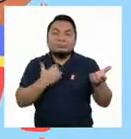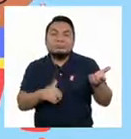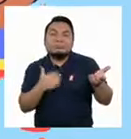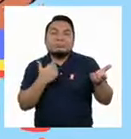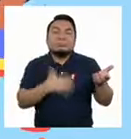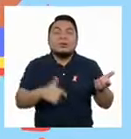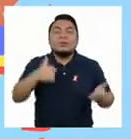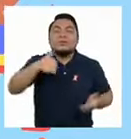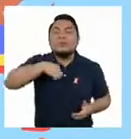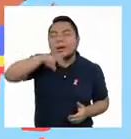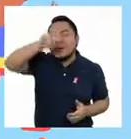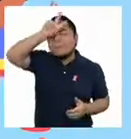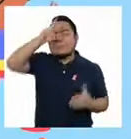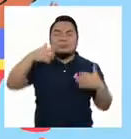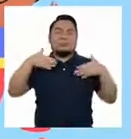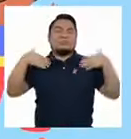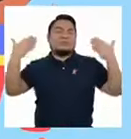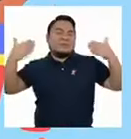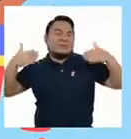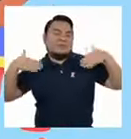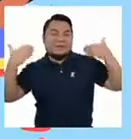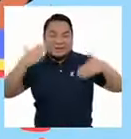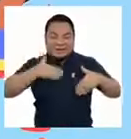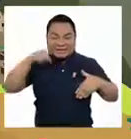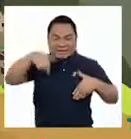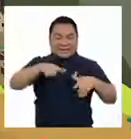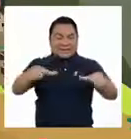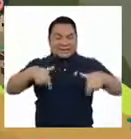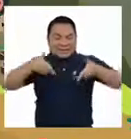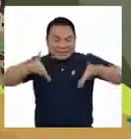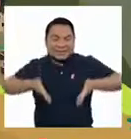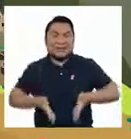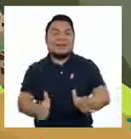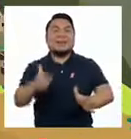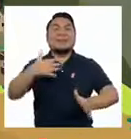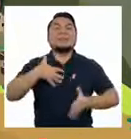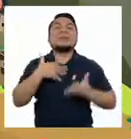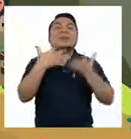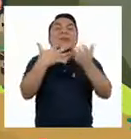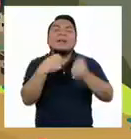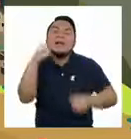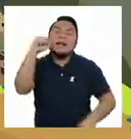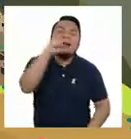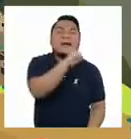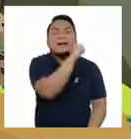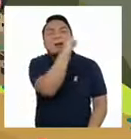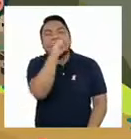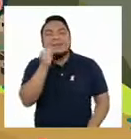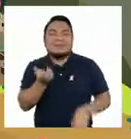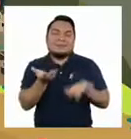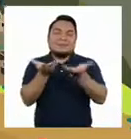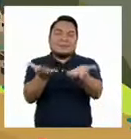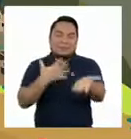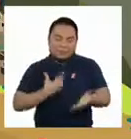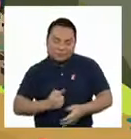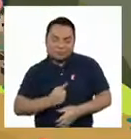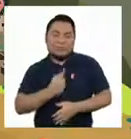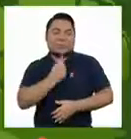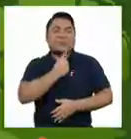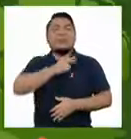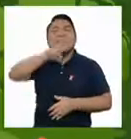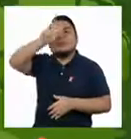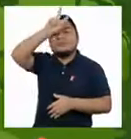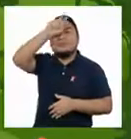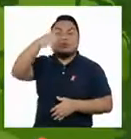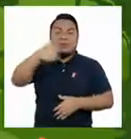Soy peruano, soy feliz, es mi tierra y nací. Hoy quiero cantarle con orgullo a mi